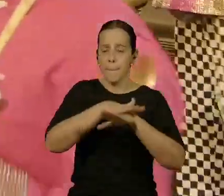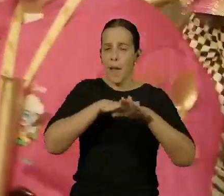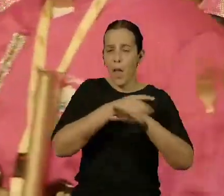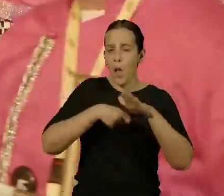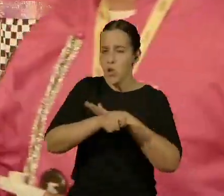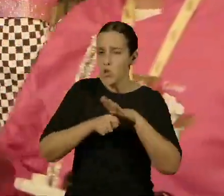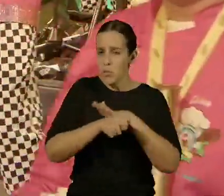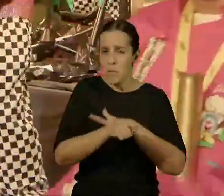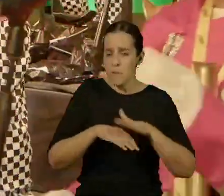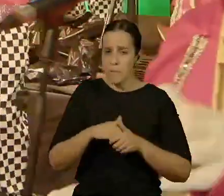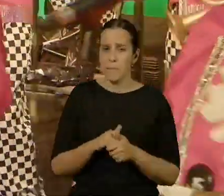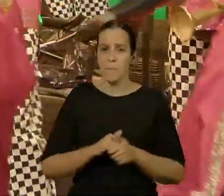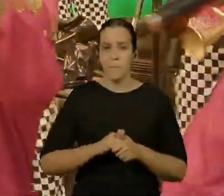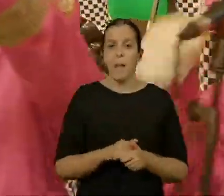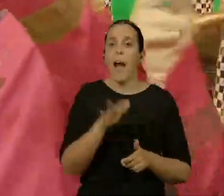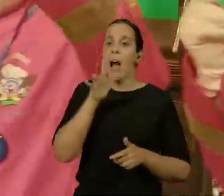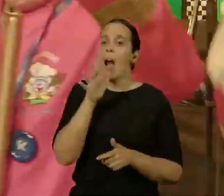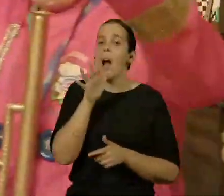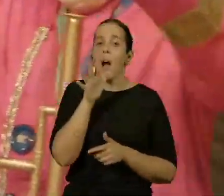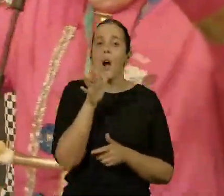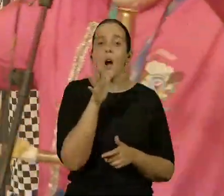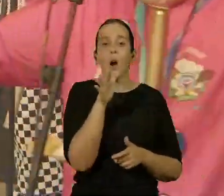Obra que muerta ahora una